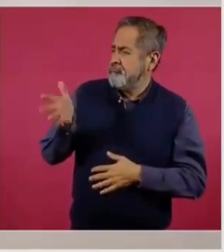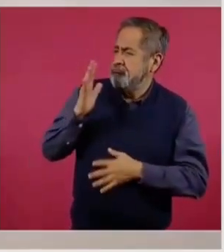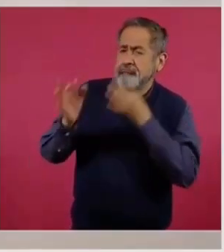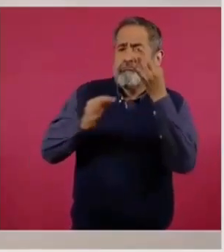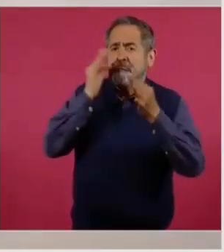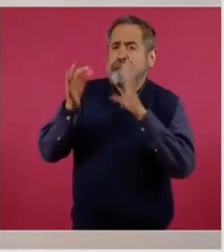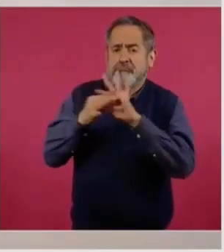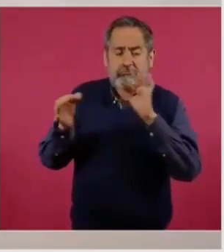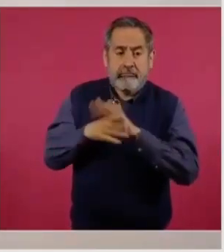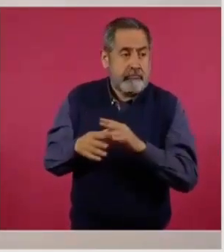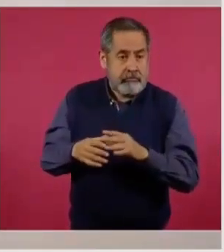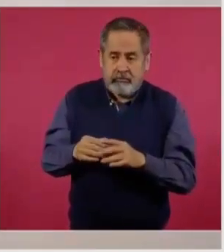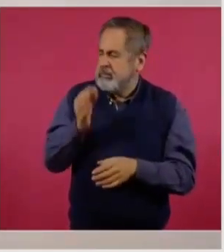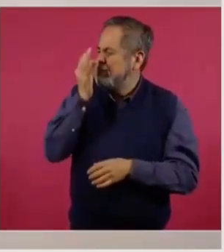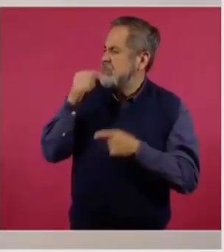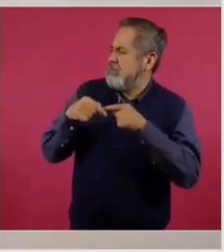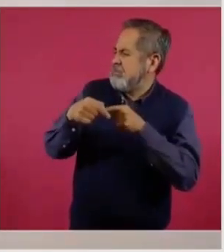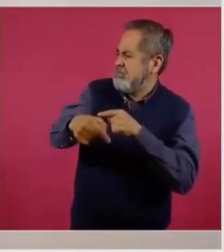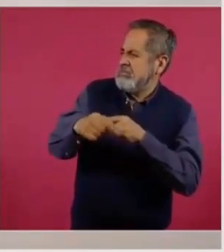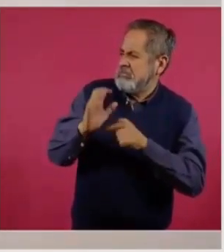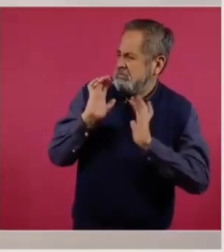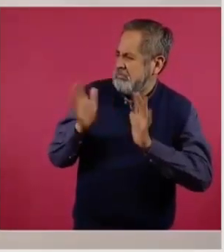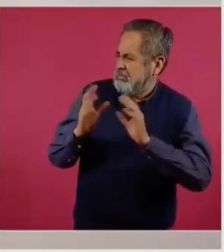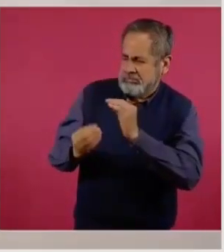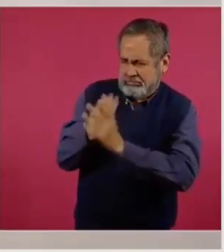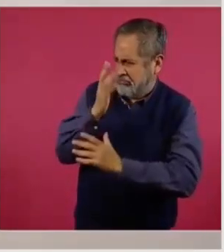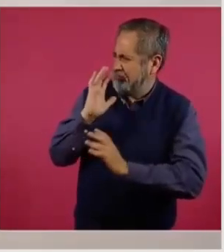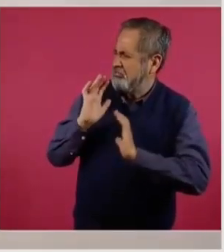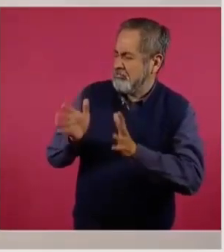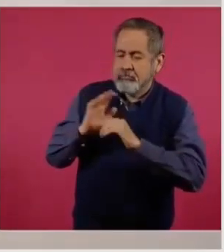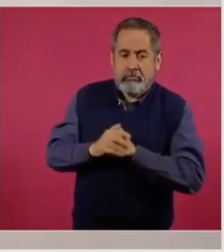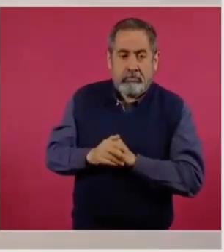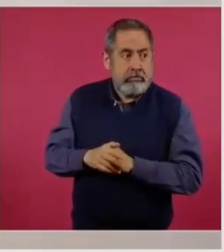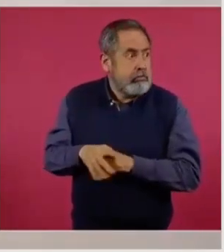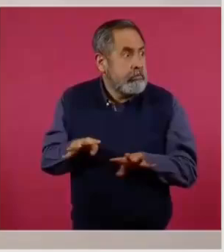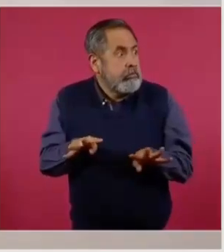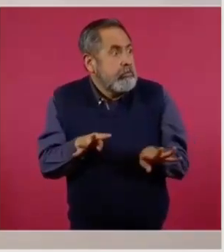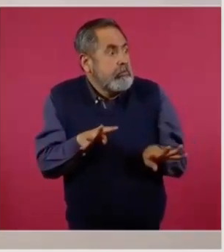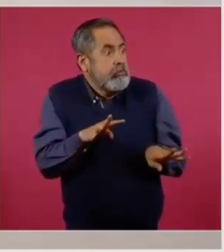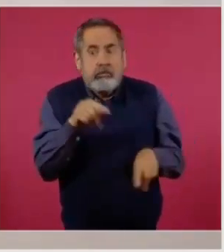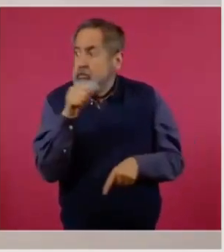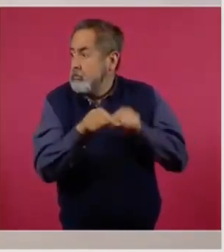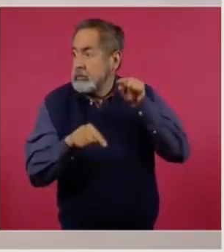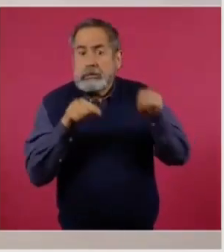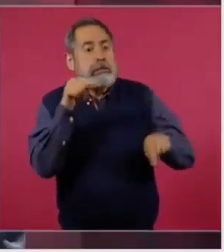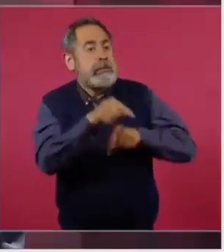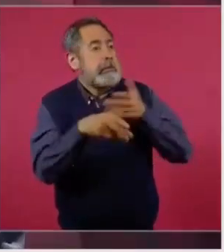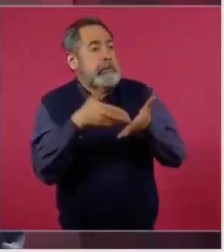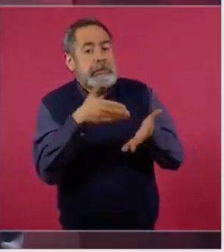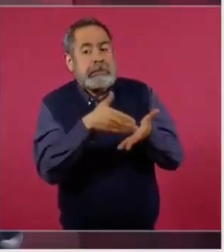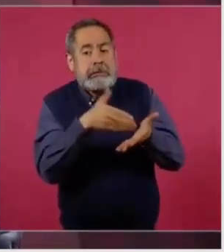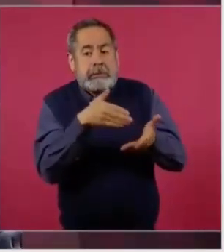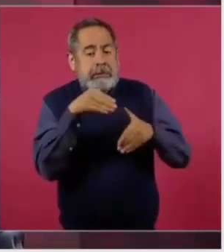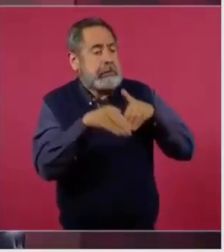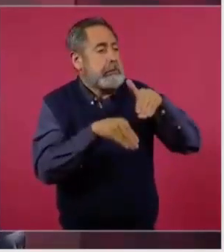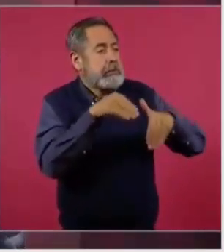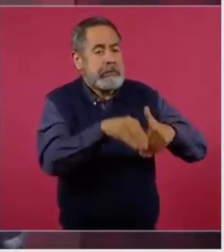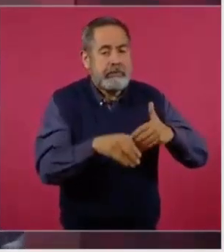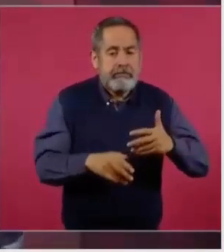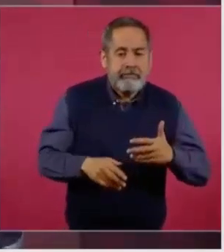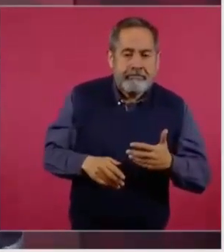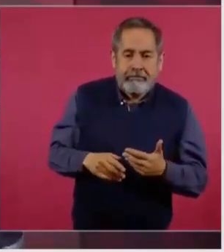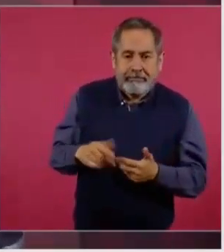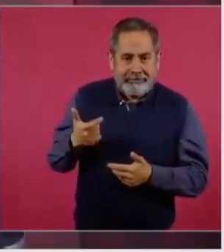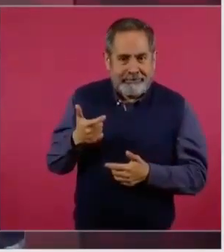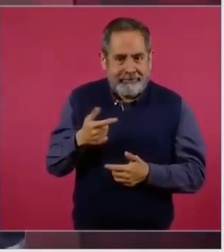Morena, tendrá más de 300 diputados por sí solo, ni más de un 8% adicional a la votación que obtuvo